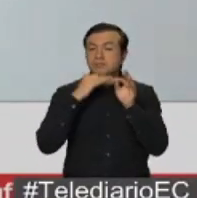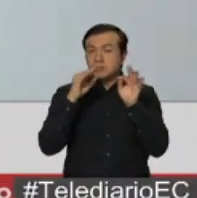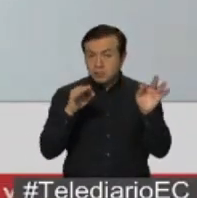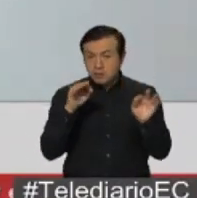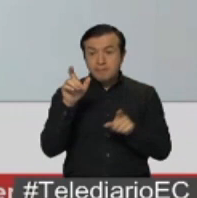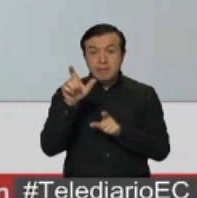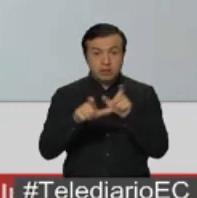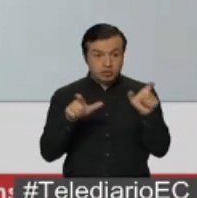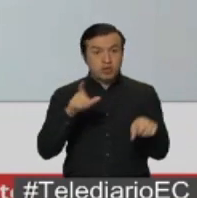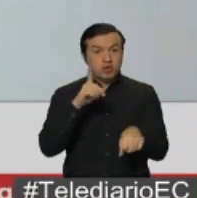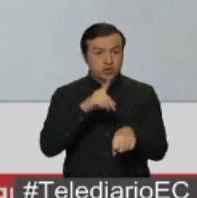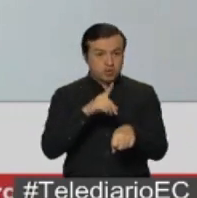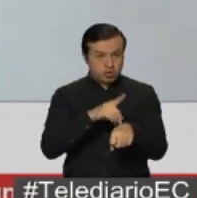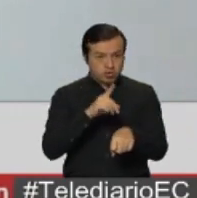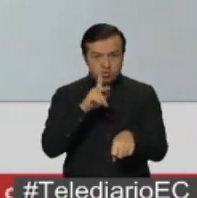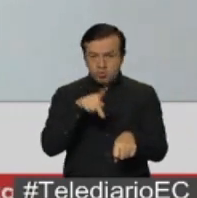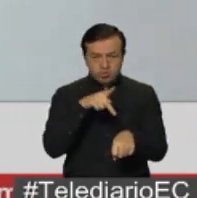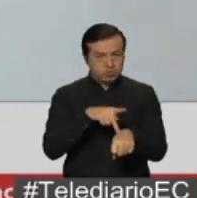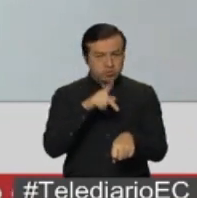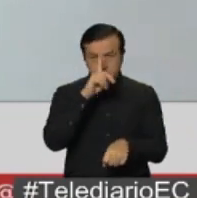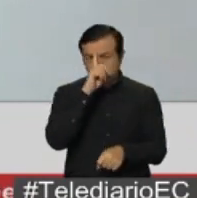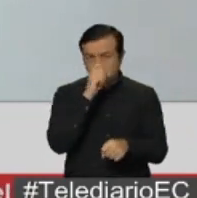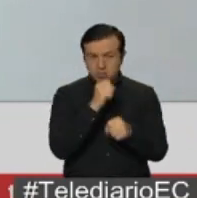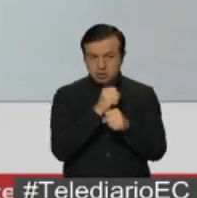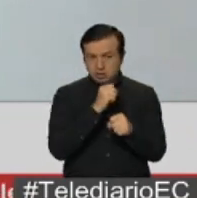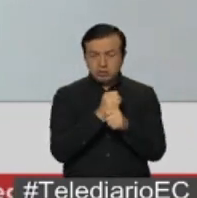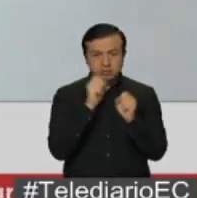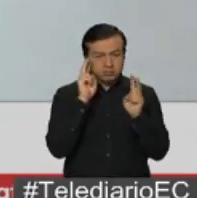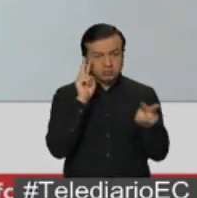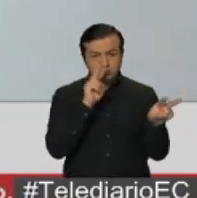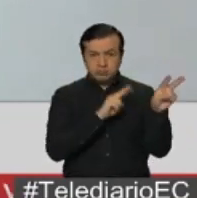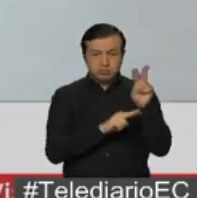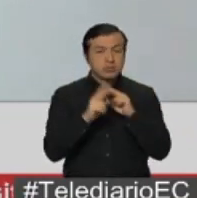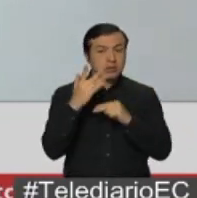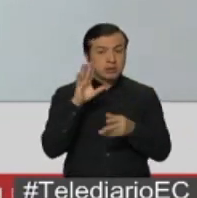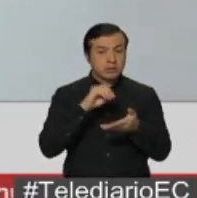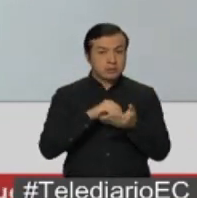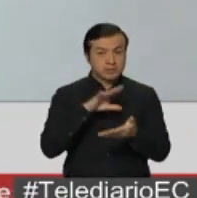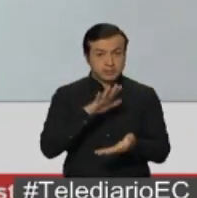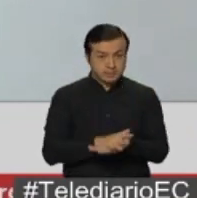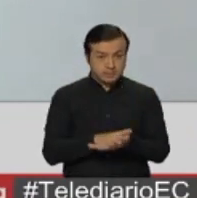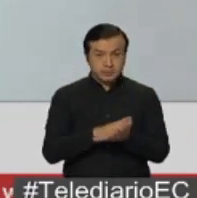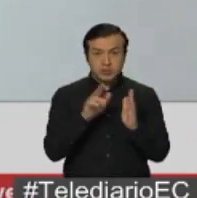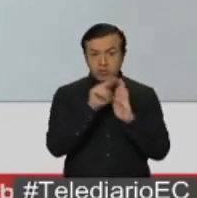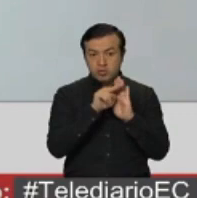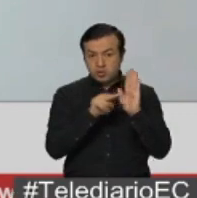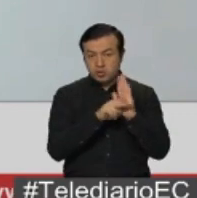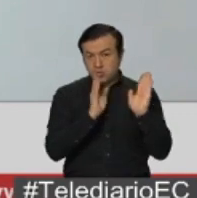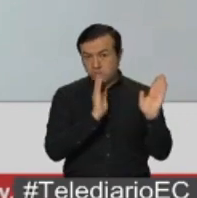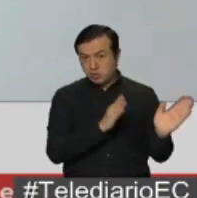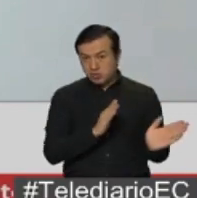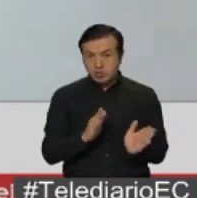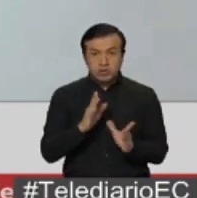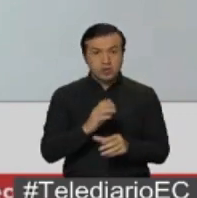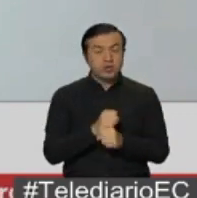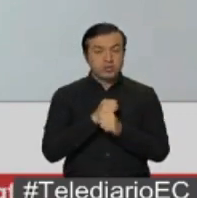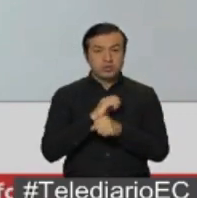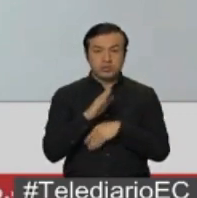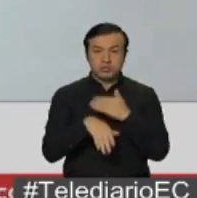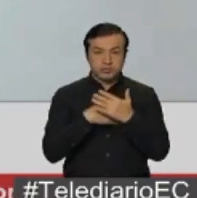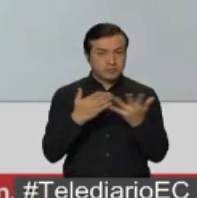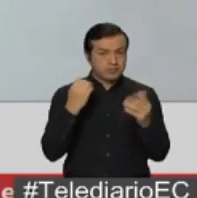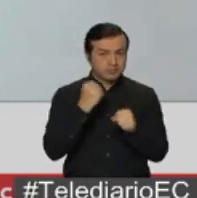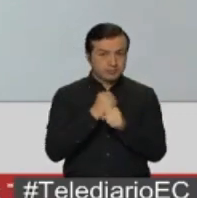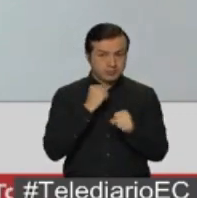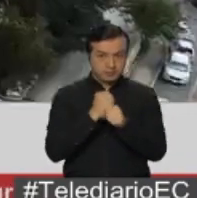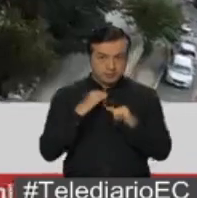personal el talento humano capacitado para desarrollar las pruebas y también ya hemos implementado los protocolos necesarios de bioseguridad para poder trabajar